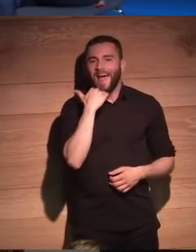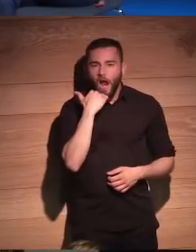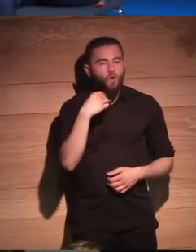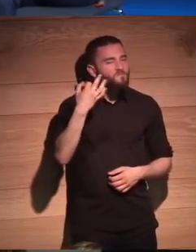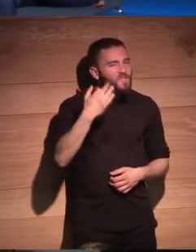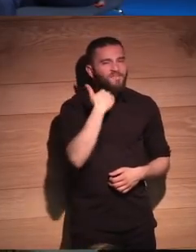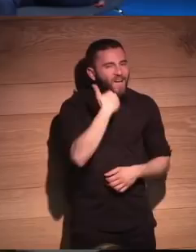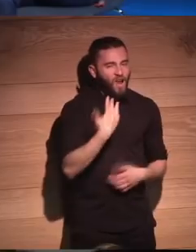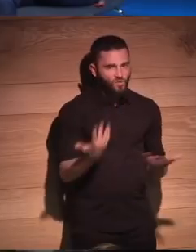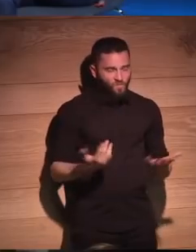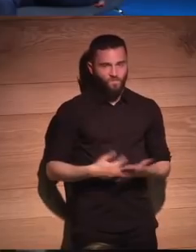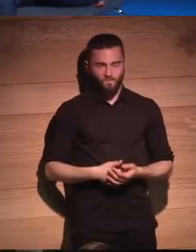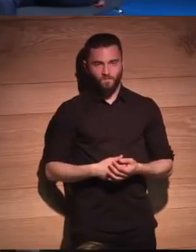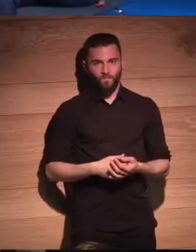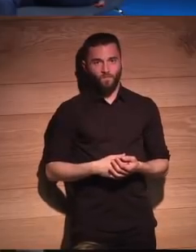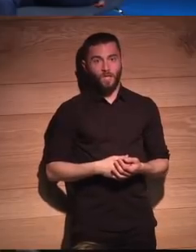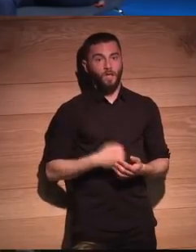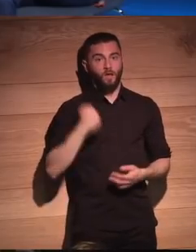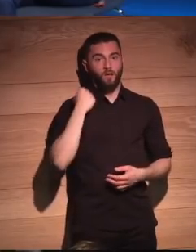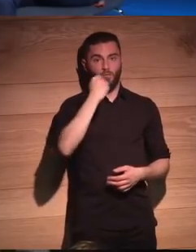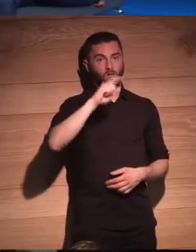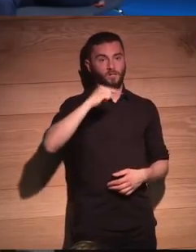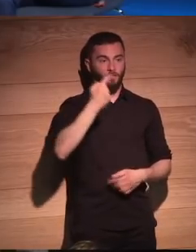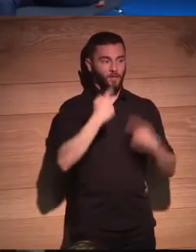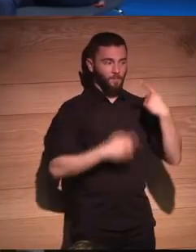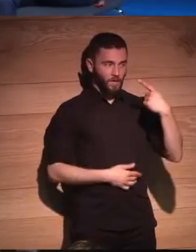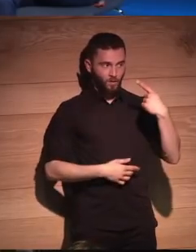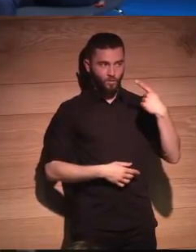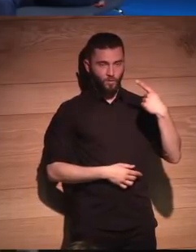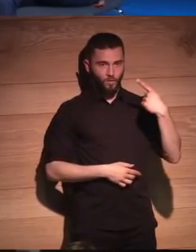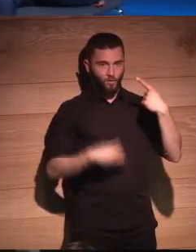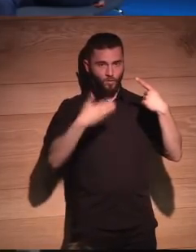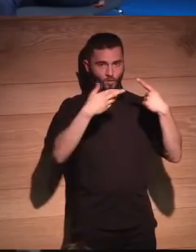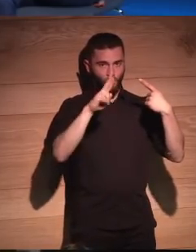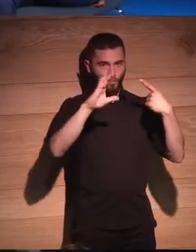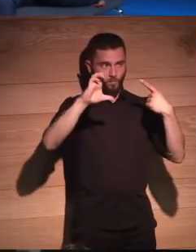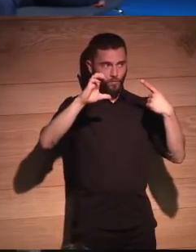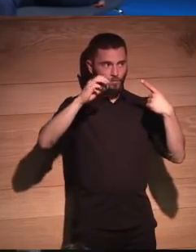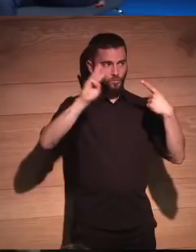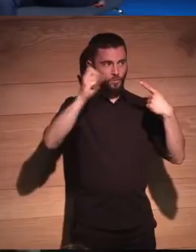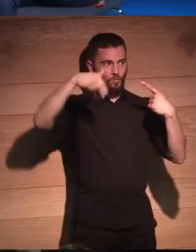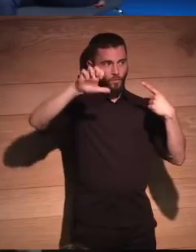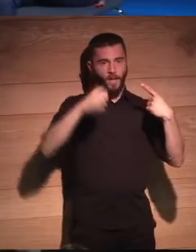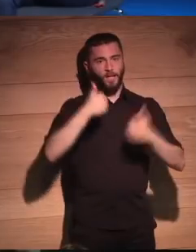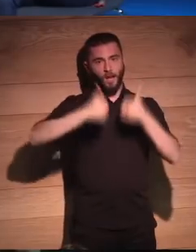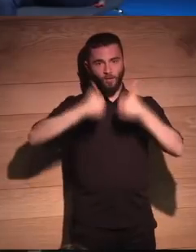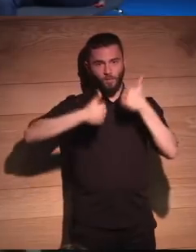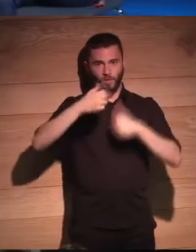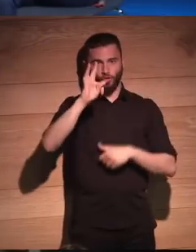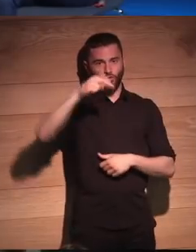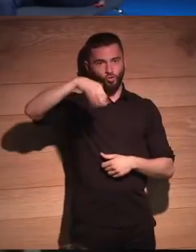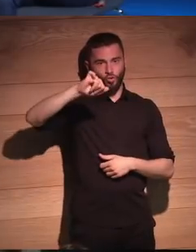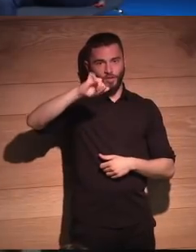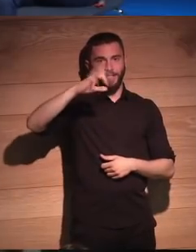superpoderes. El primer superpoder le pasa a Bruce Wayne, en la competencia le pasa a Tony Stark,